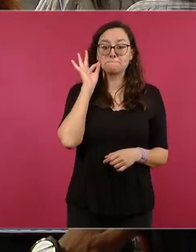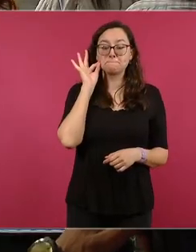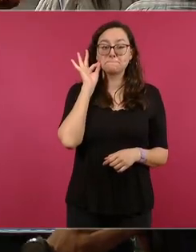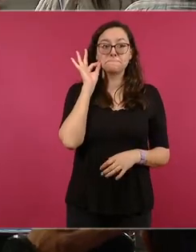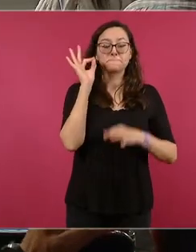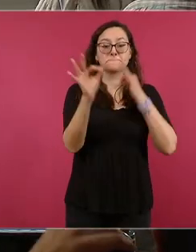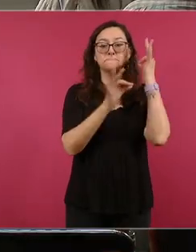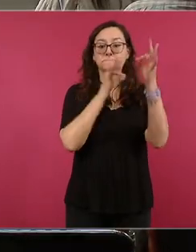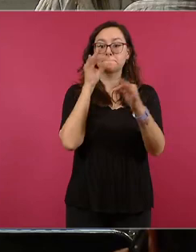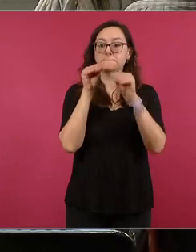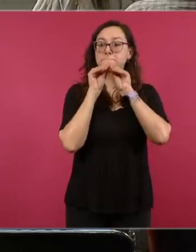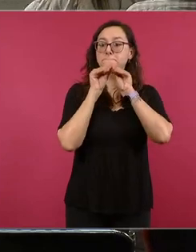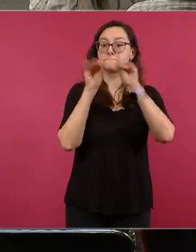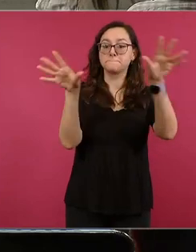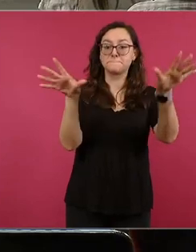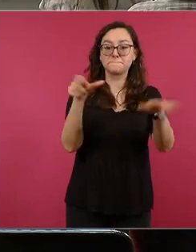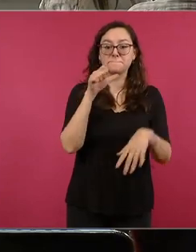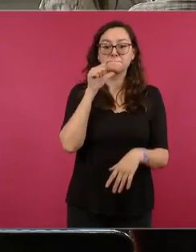Sarmiento y